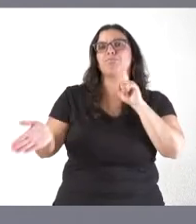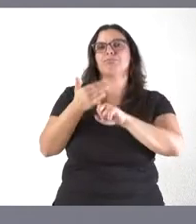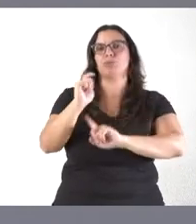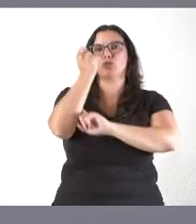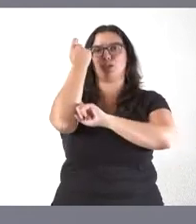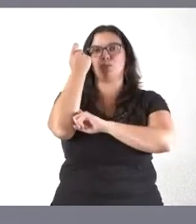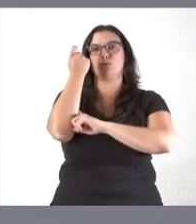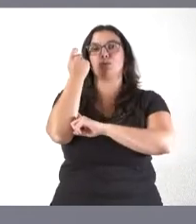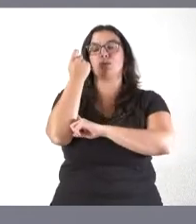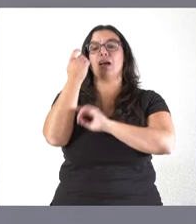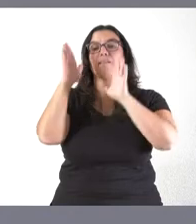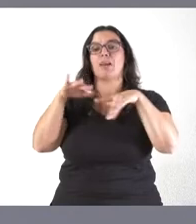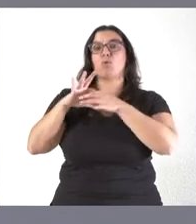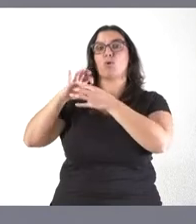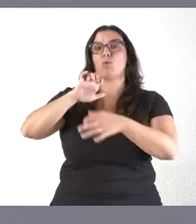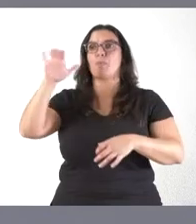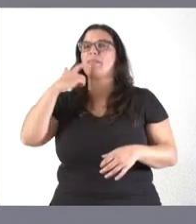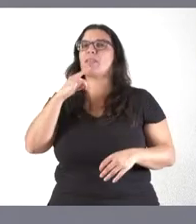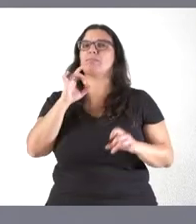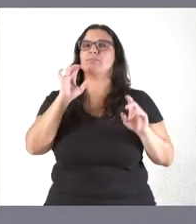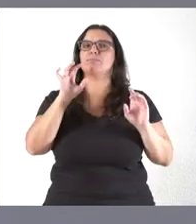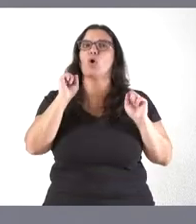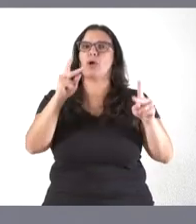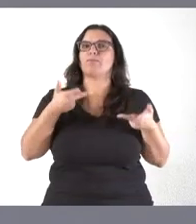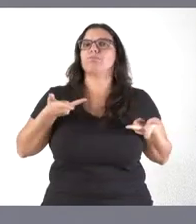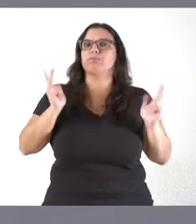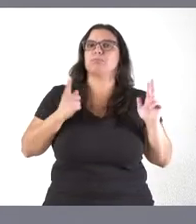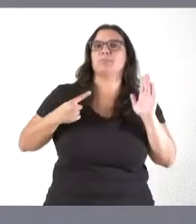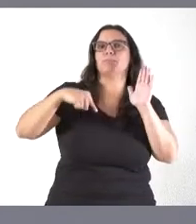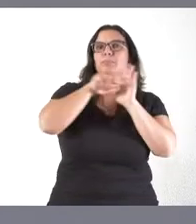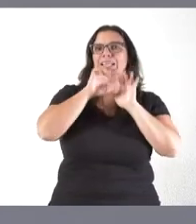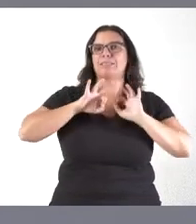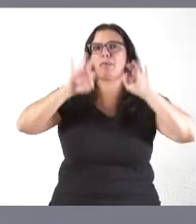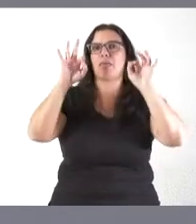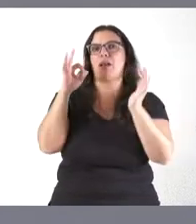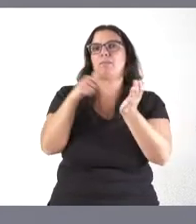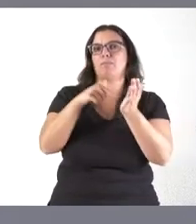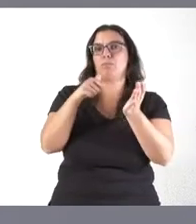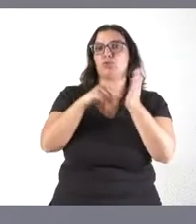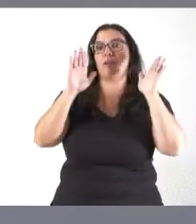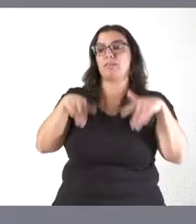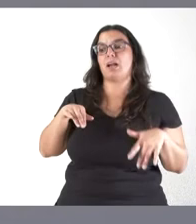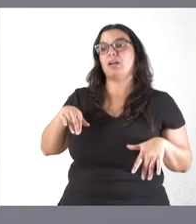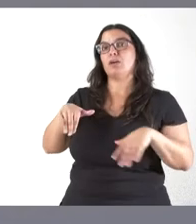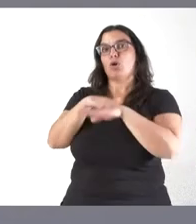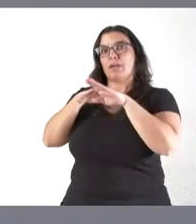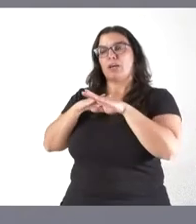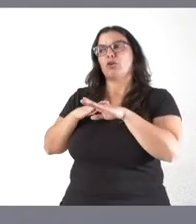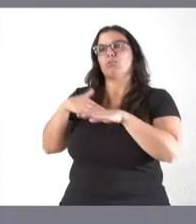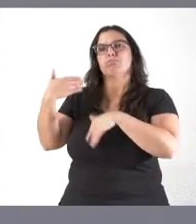conseguimos que la Unión Europea incorporará este esta posibilidad y conseguimos que el gobierno Avance en esa dirección